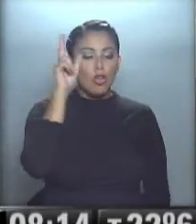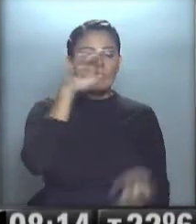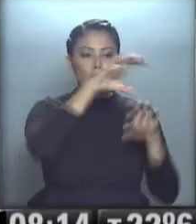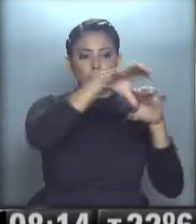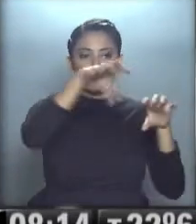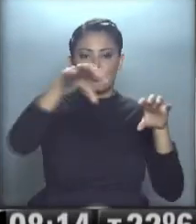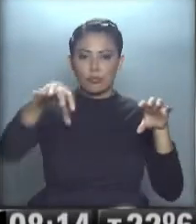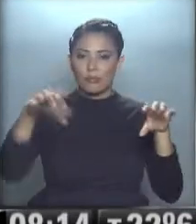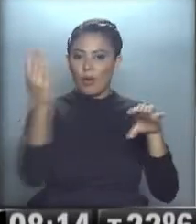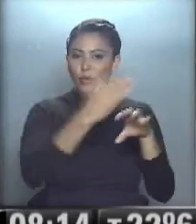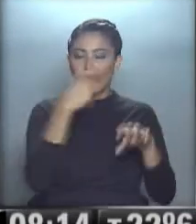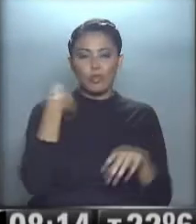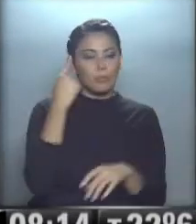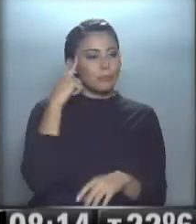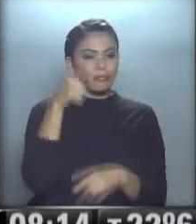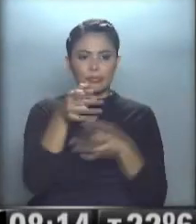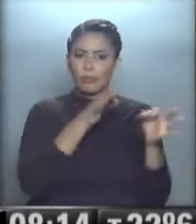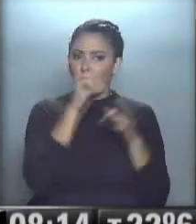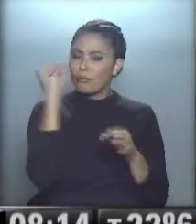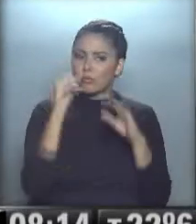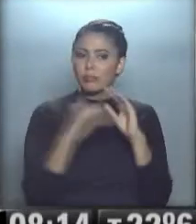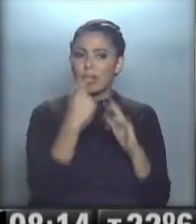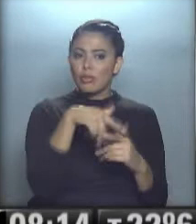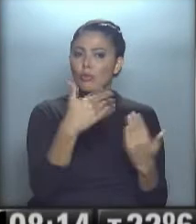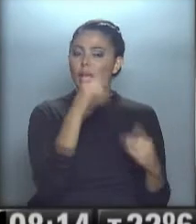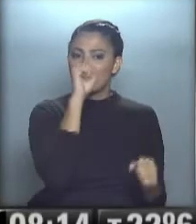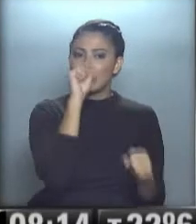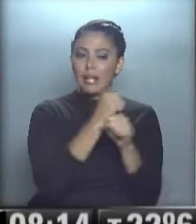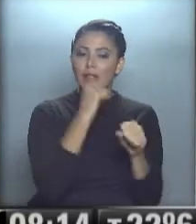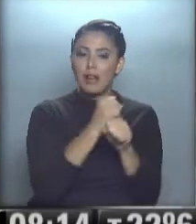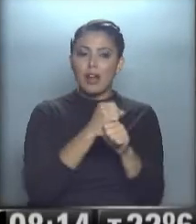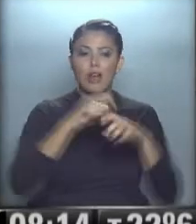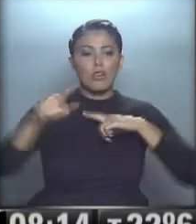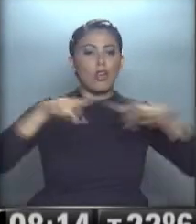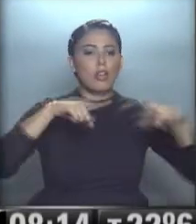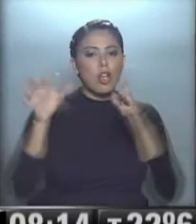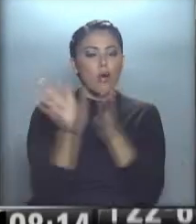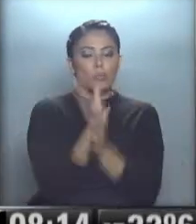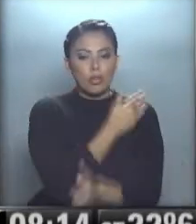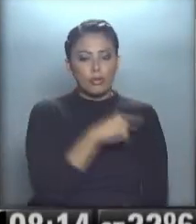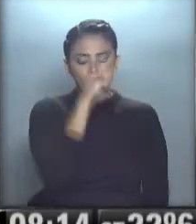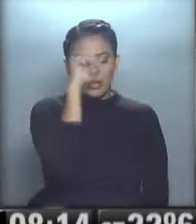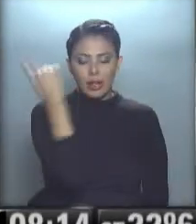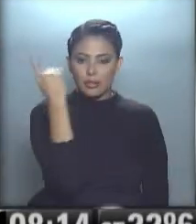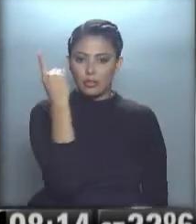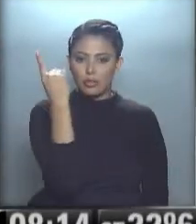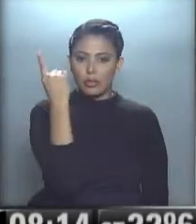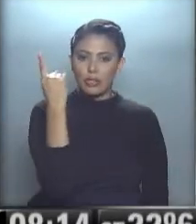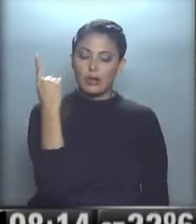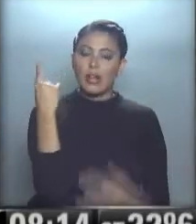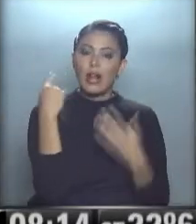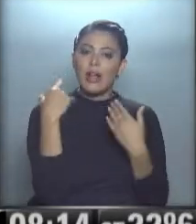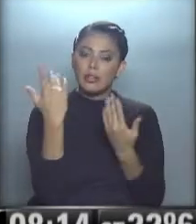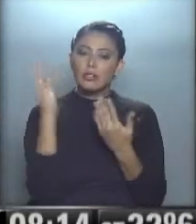que nosotros denominamos estratégicos trabajen en forma coordinada con el Estado para propiciar sustitución